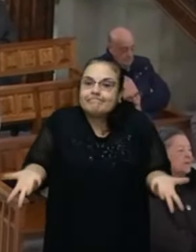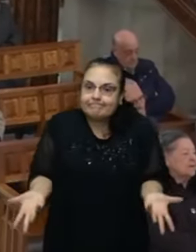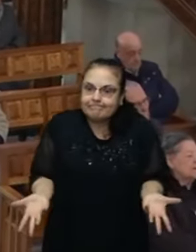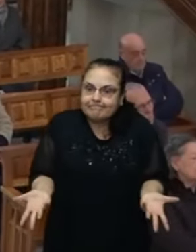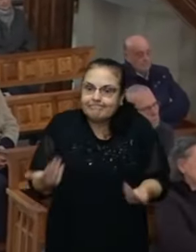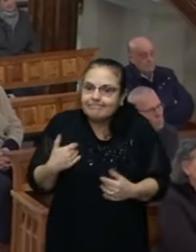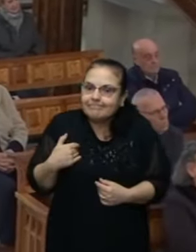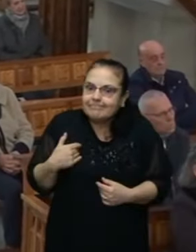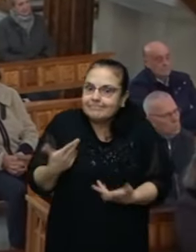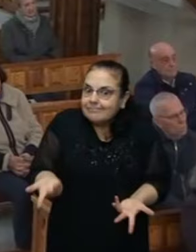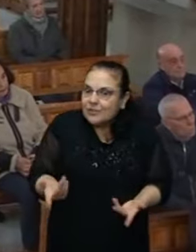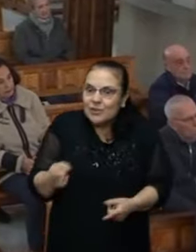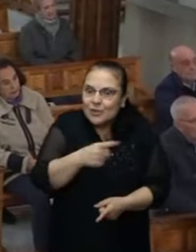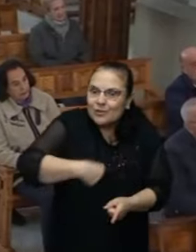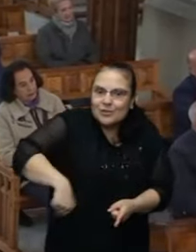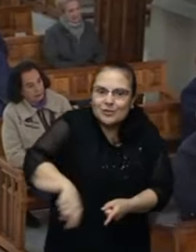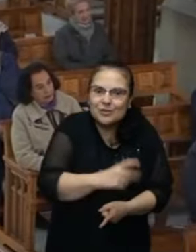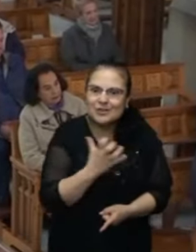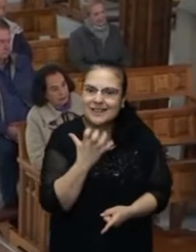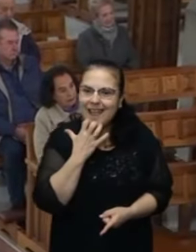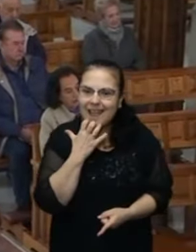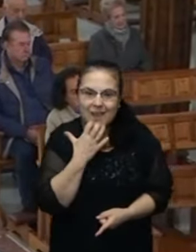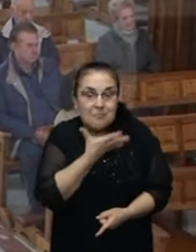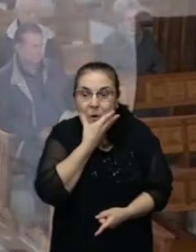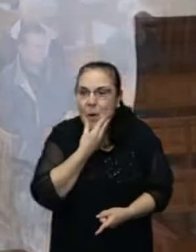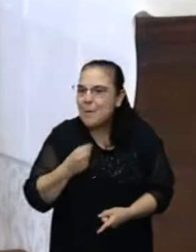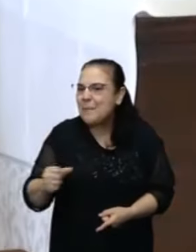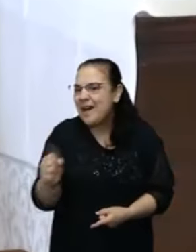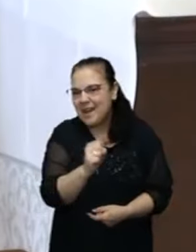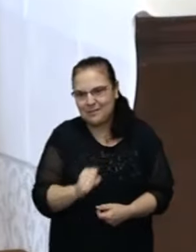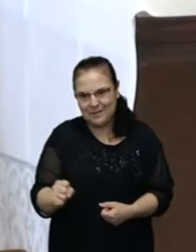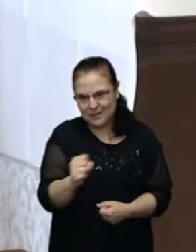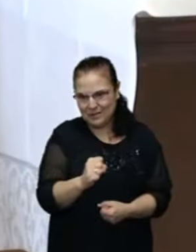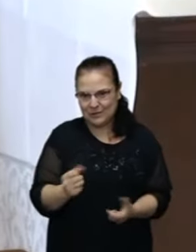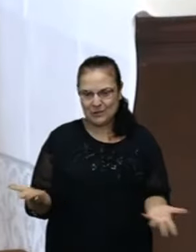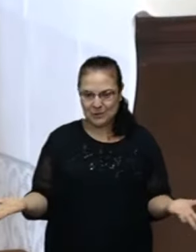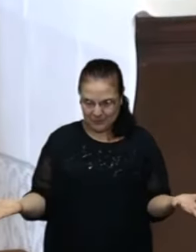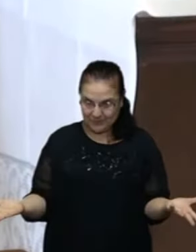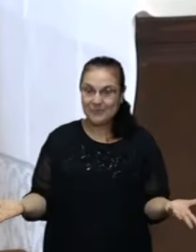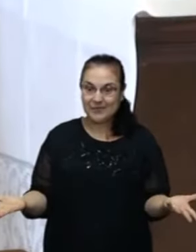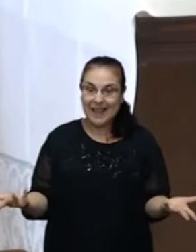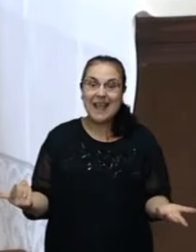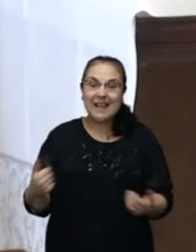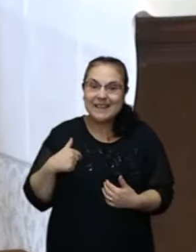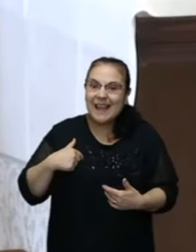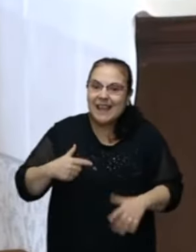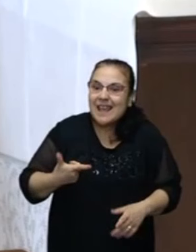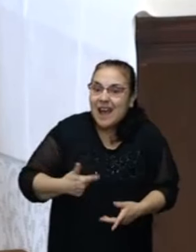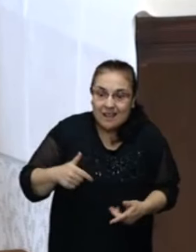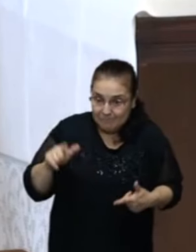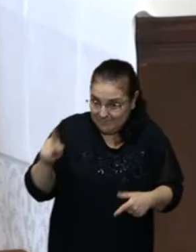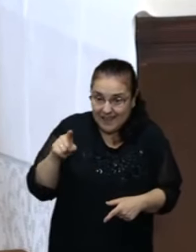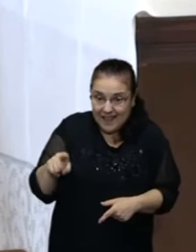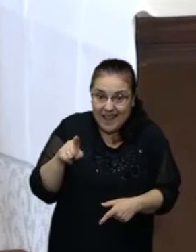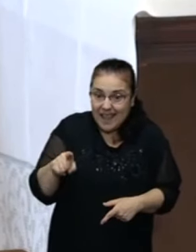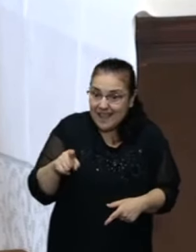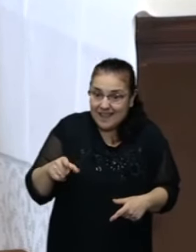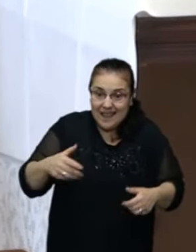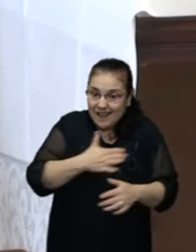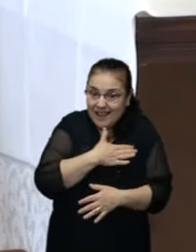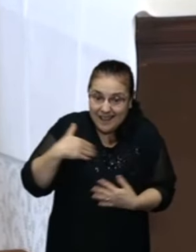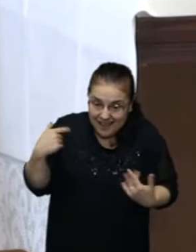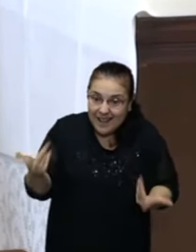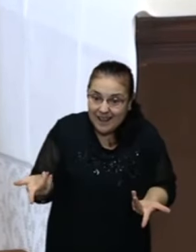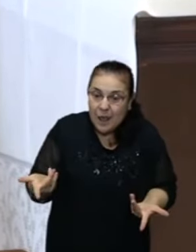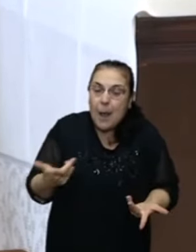Y vamos a tener el ejemplo maravilloso de la que va a ser estéril por voluntad propia, como